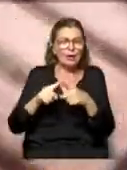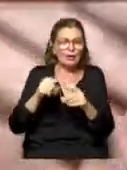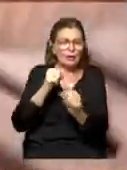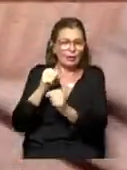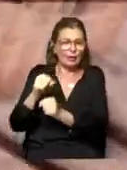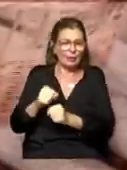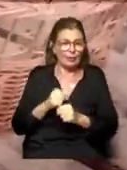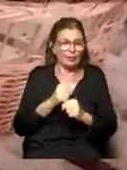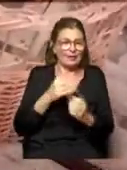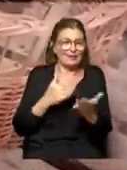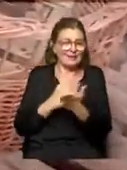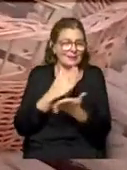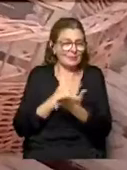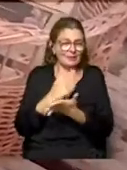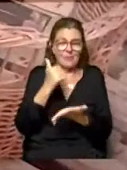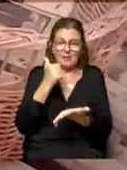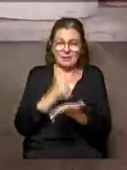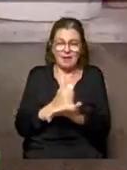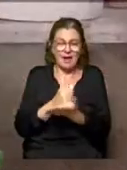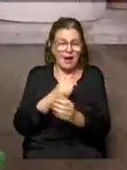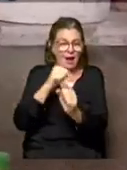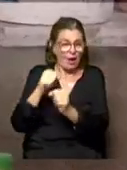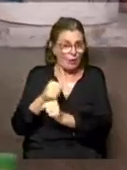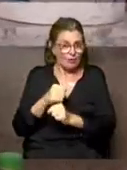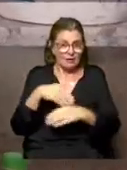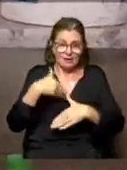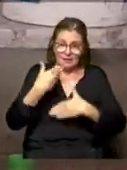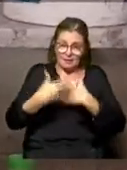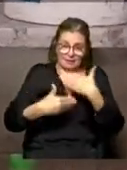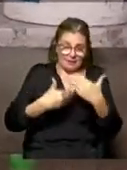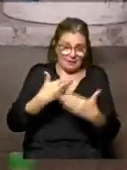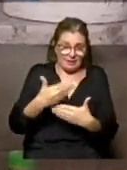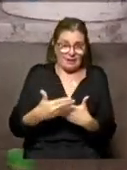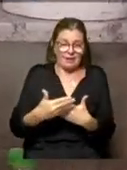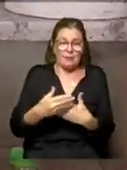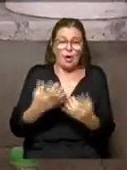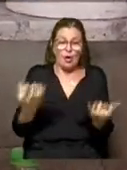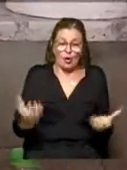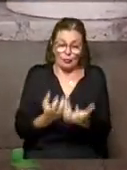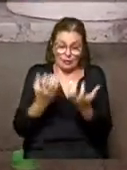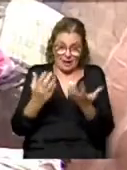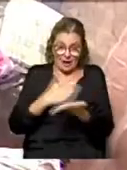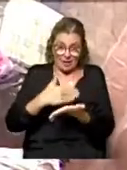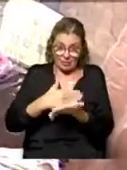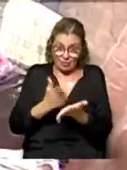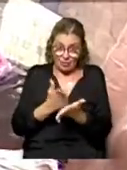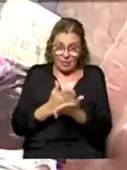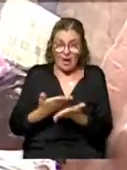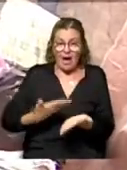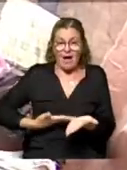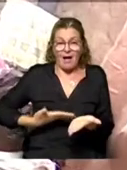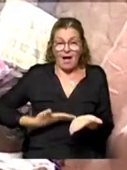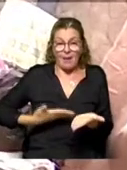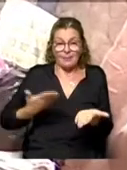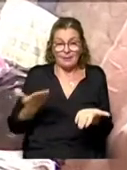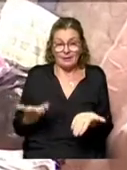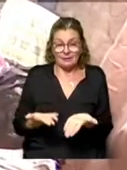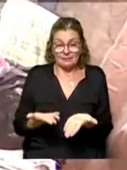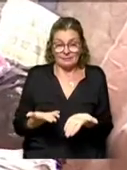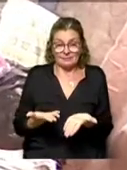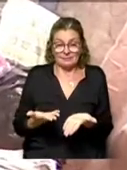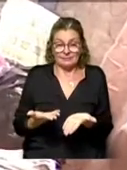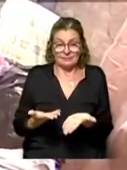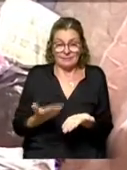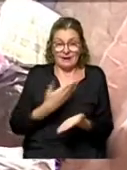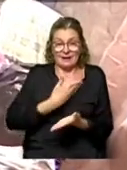está vigente, las ollas siguen funcionando, seguimos cocinando, hay hambre, el